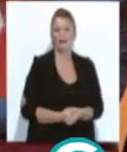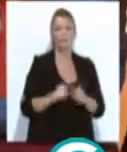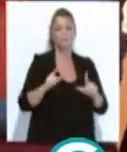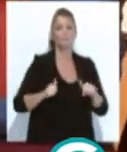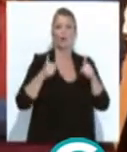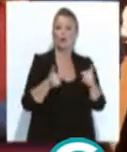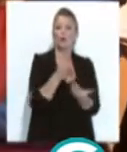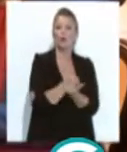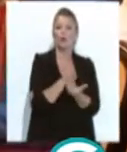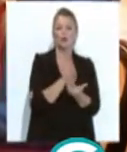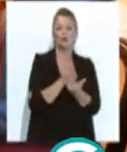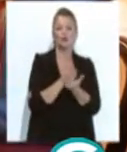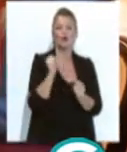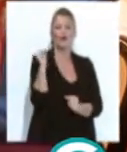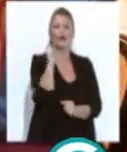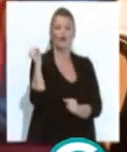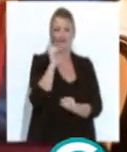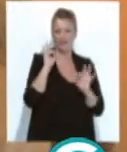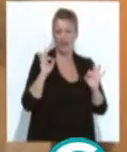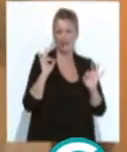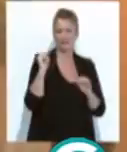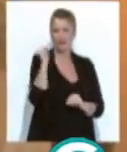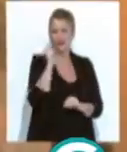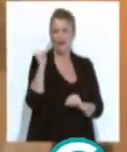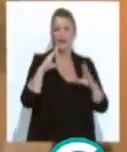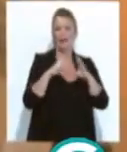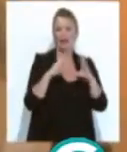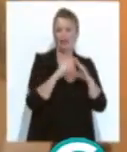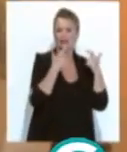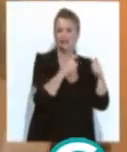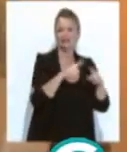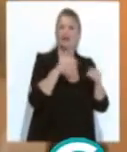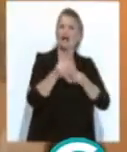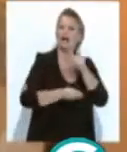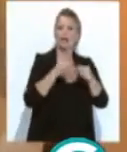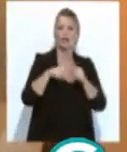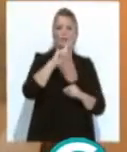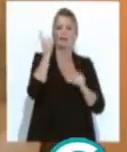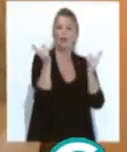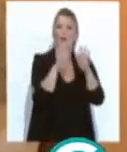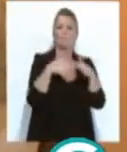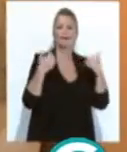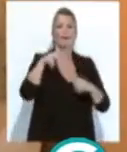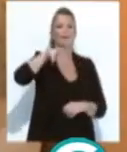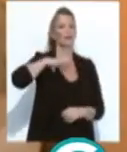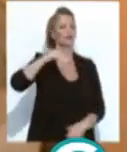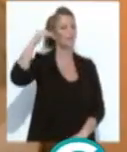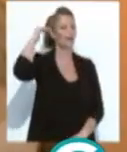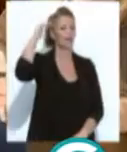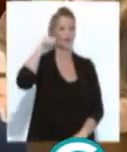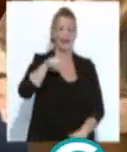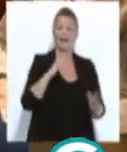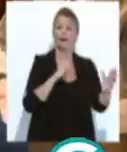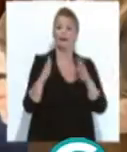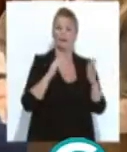Comienza un nuevo curso cofrade en el Consejo de Hermandades y Cofradías y lo ha hecho celebrándose el primer pleno de hermanos mayores de esta nueva etapa que